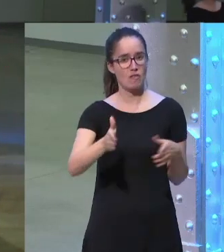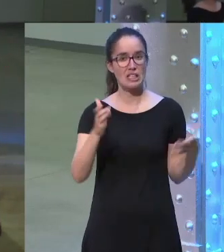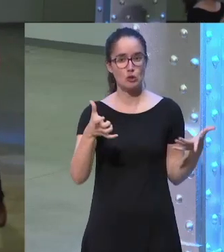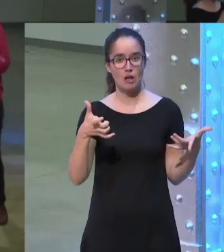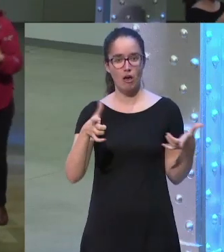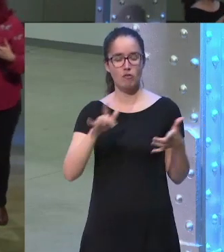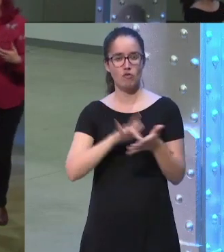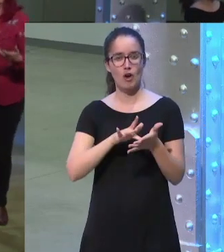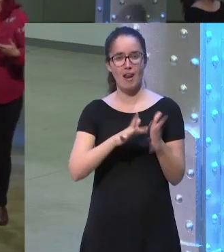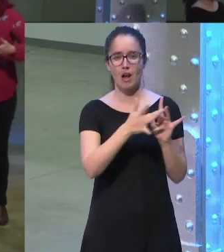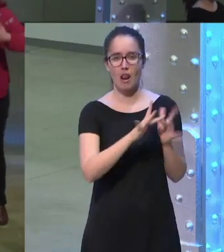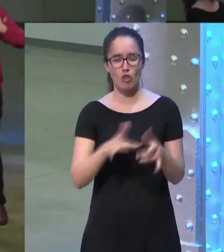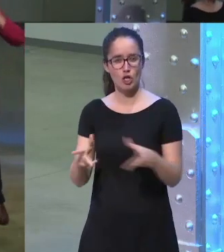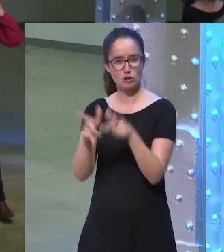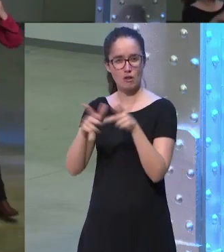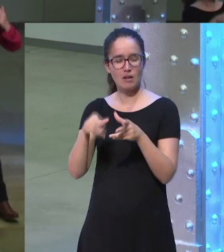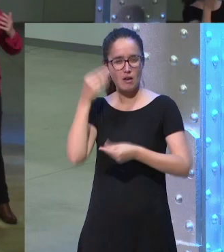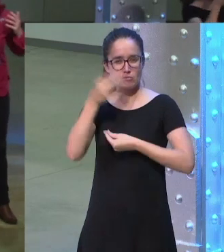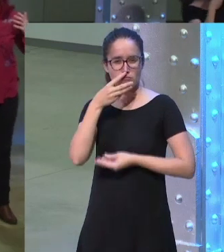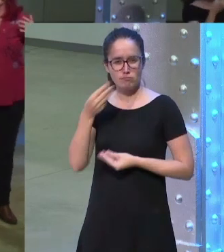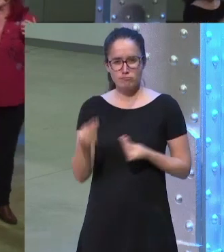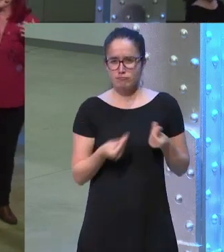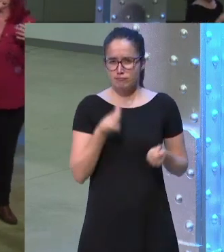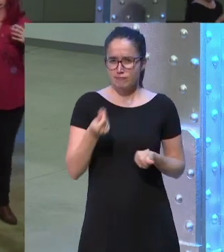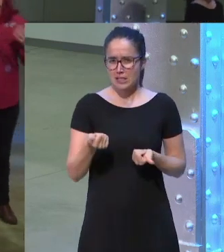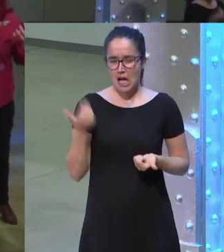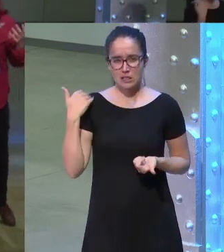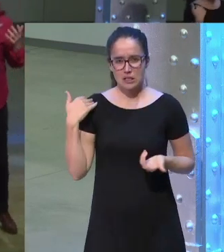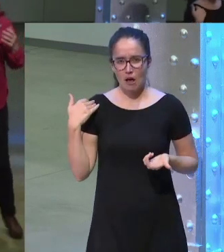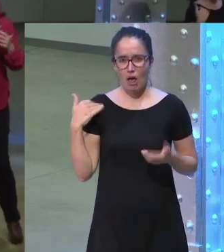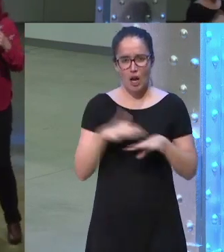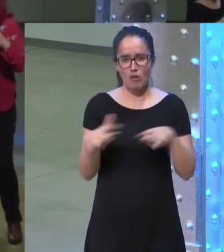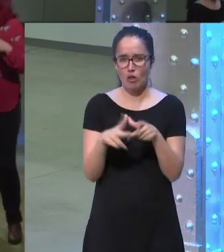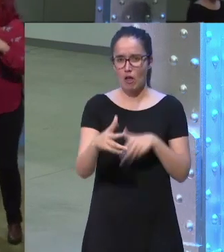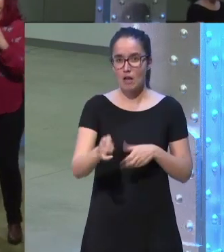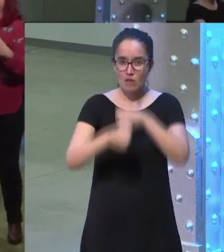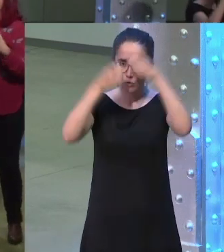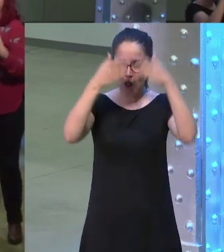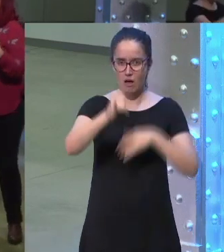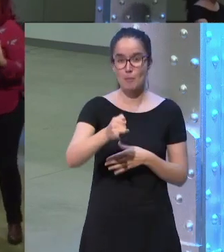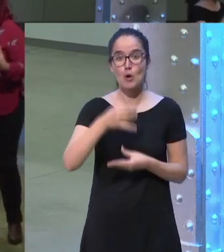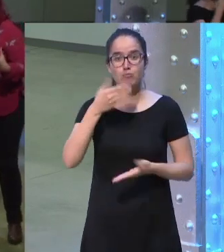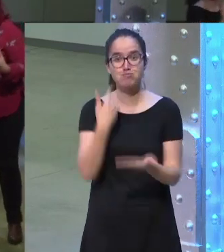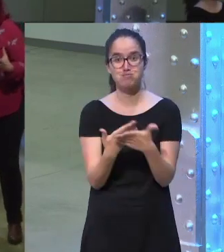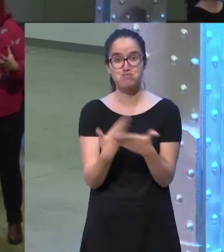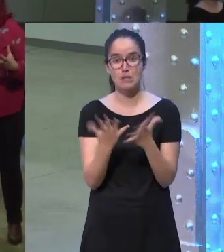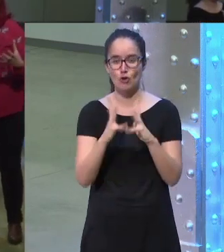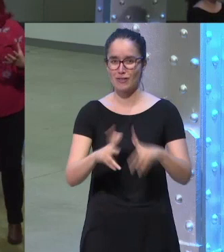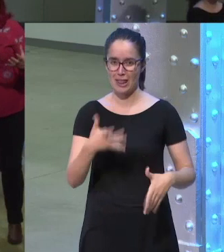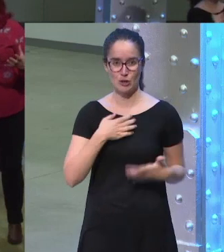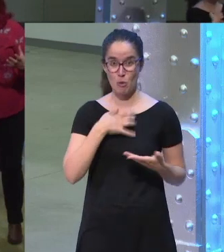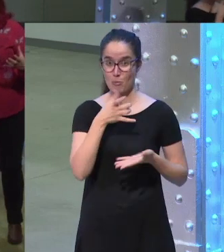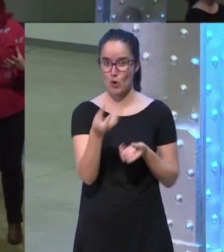que se dan en las relaciones sociales que ya se intuían antes, mucho antes de que existieran las redes sociales virtuales, pero que no se podían contabilizar porque